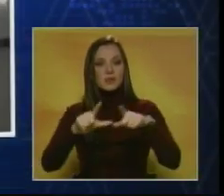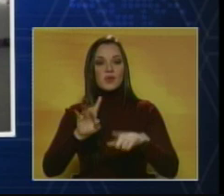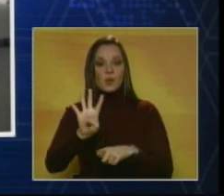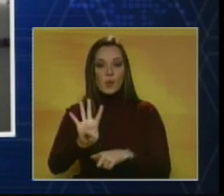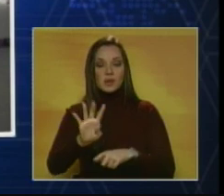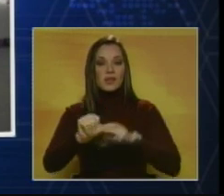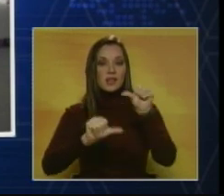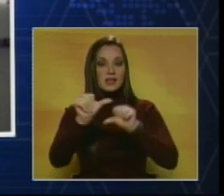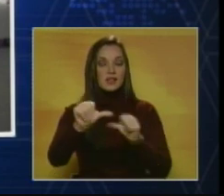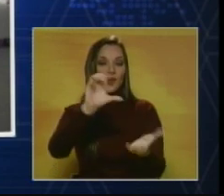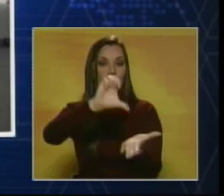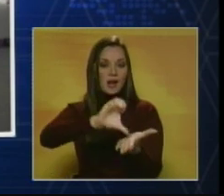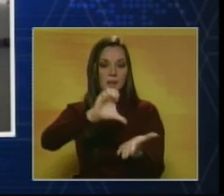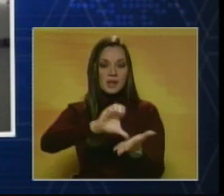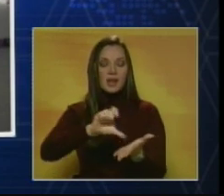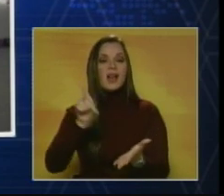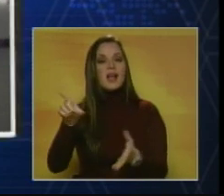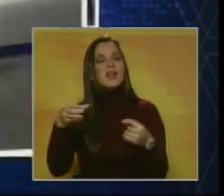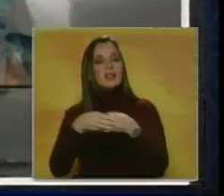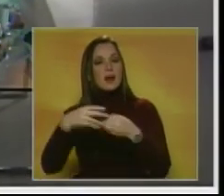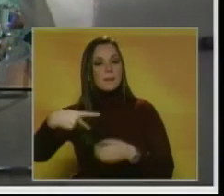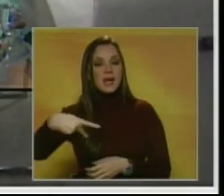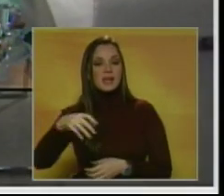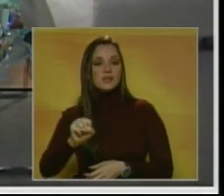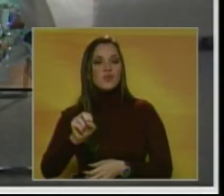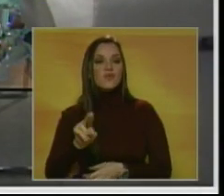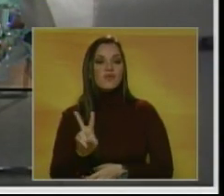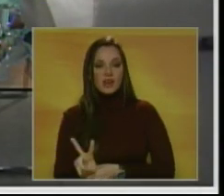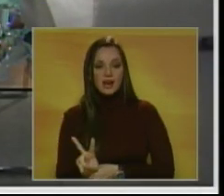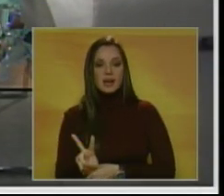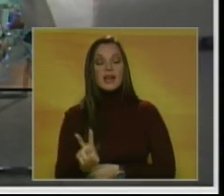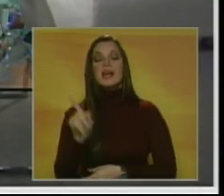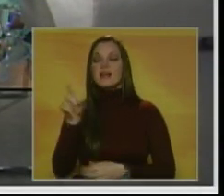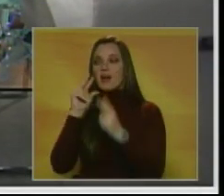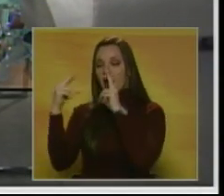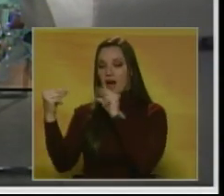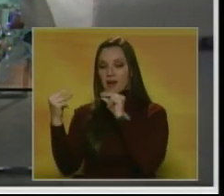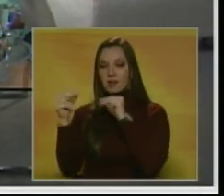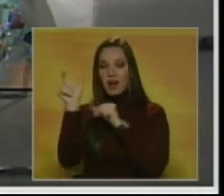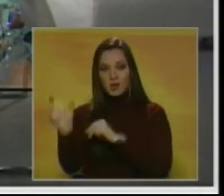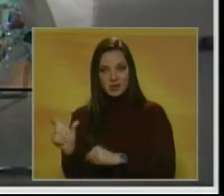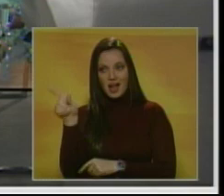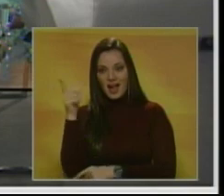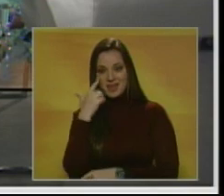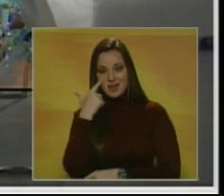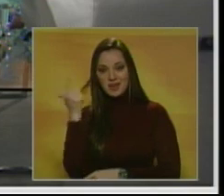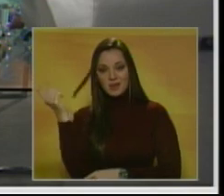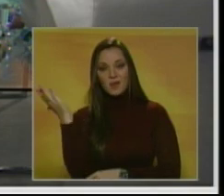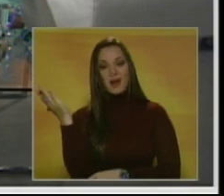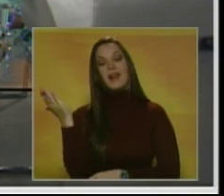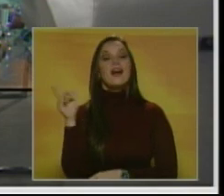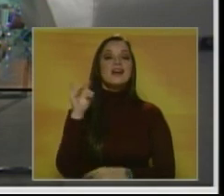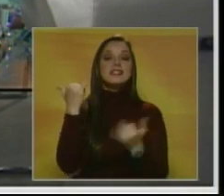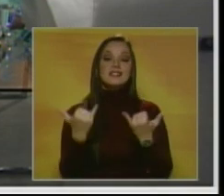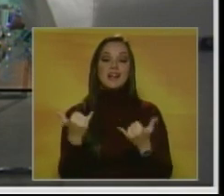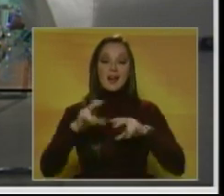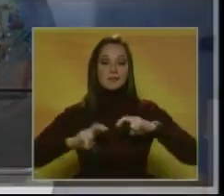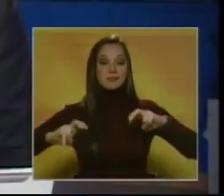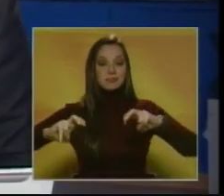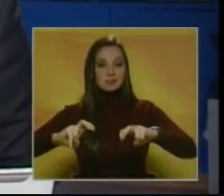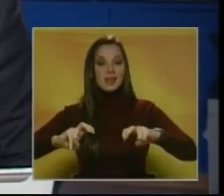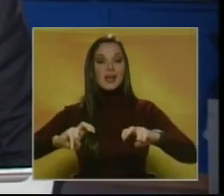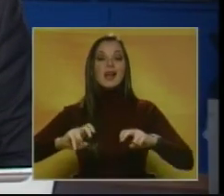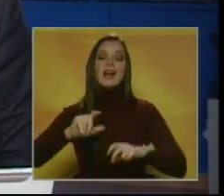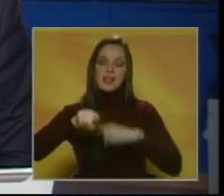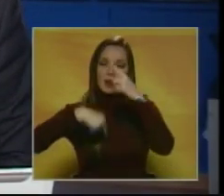Distrito Capital en representación del Partido Socialista Unido de Venezuela y estará conversando con Endrina Yepes. Allí los tienen ustedes en pantalla, ya en el estudio. Eso